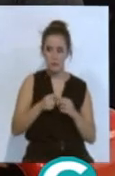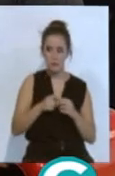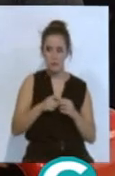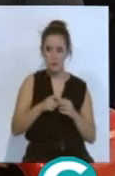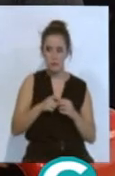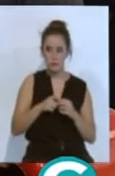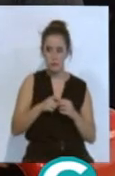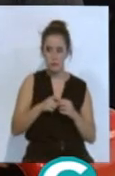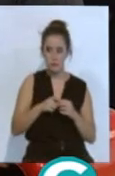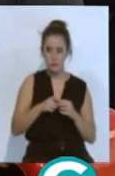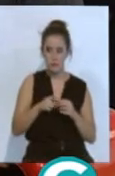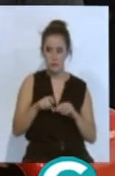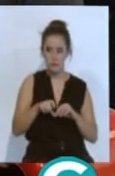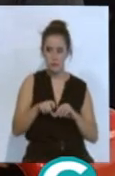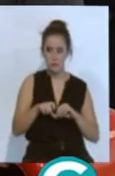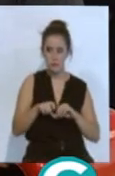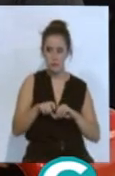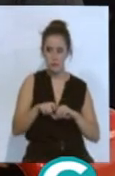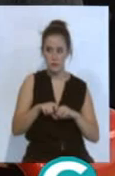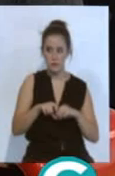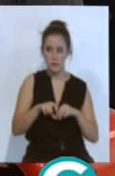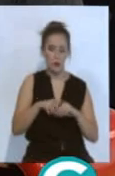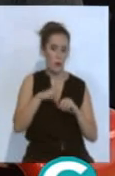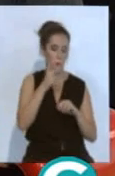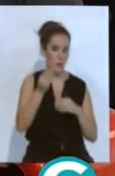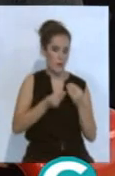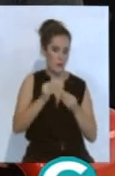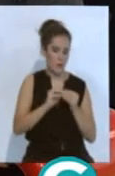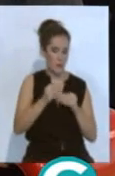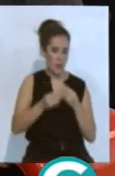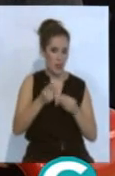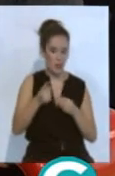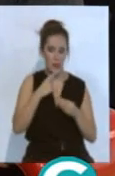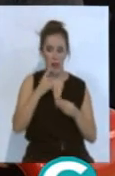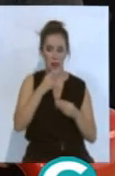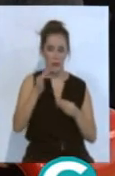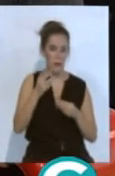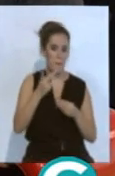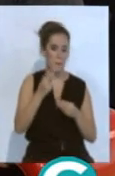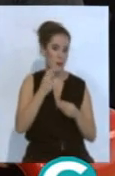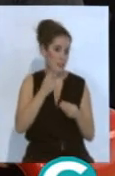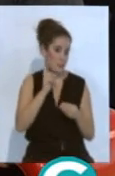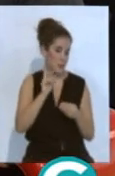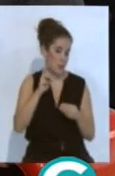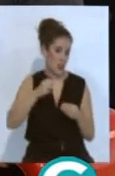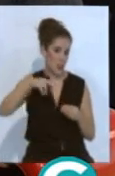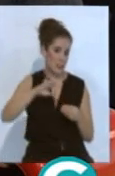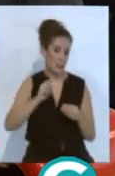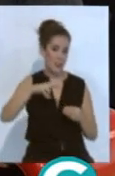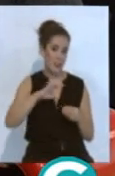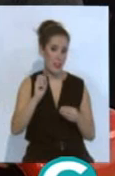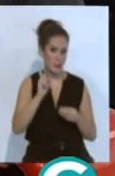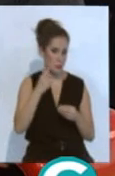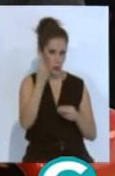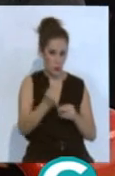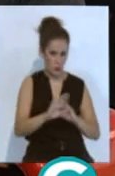está claro de que eso va a ser imposible. Y, porque el soniquete que le daba en la chirigota... Eso está claro. Yo también lo dije,